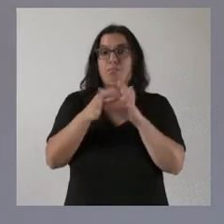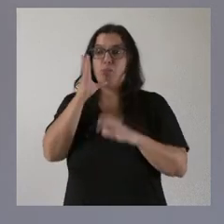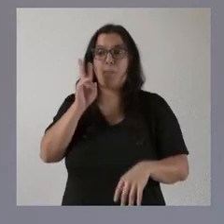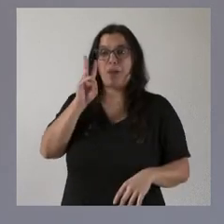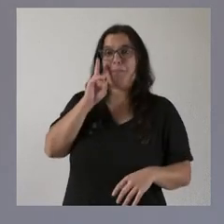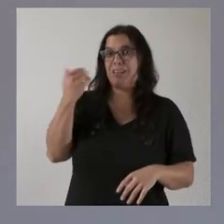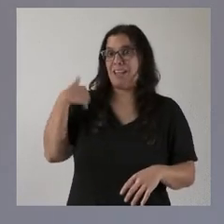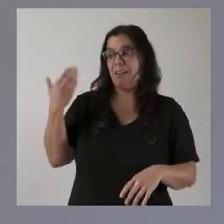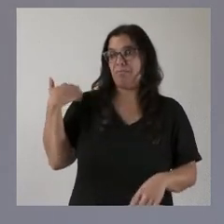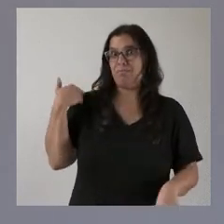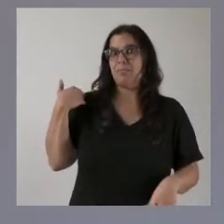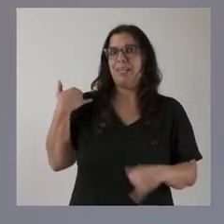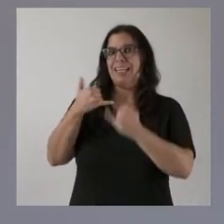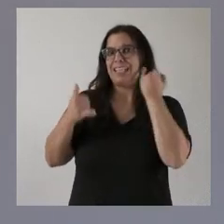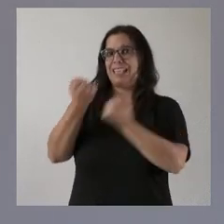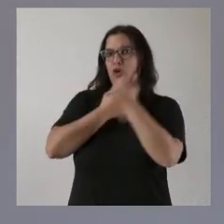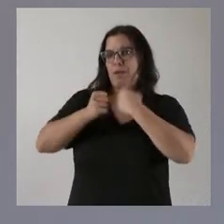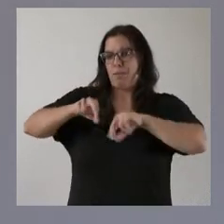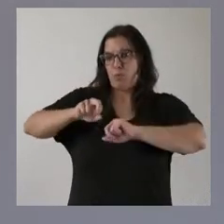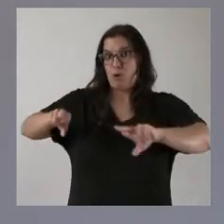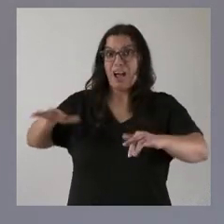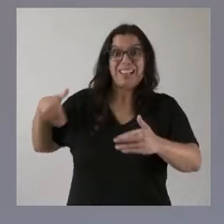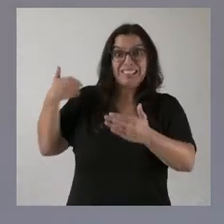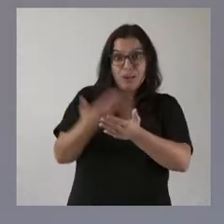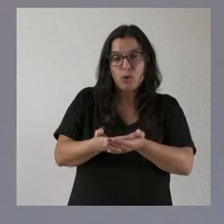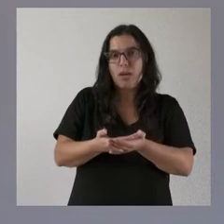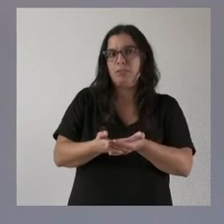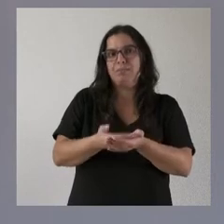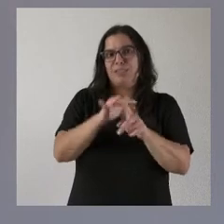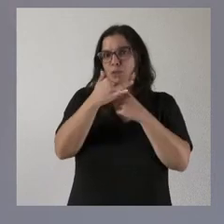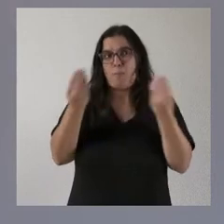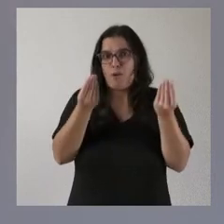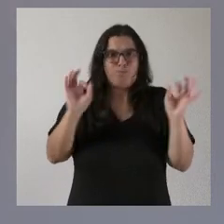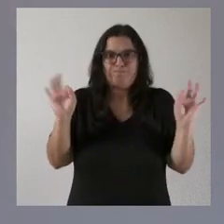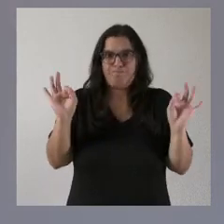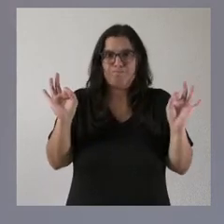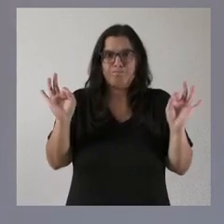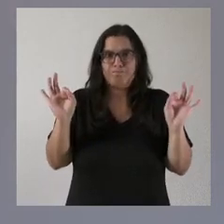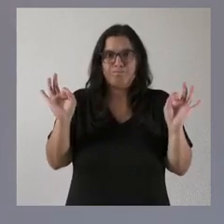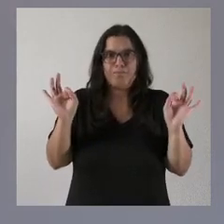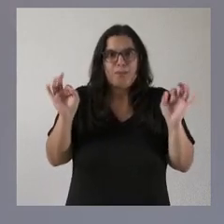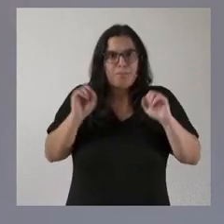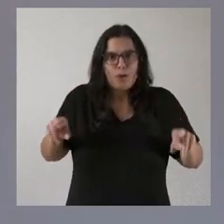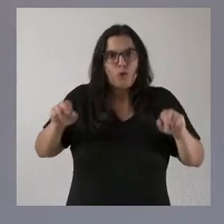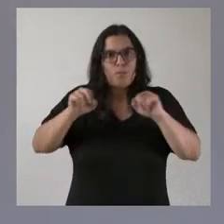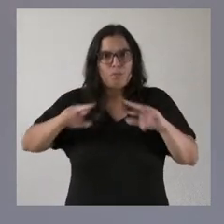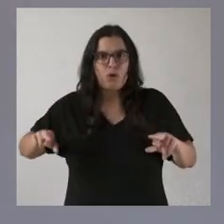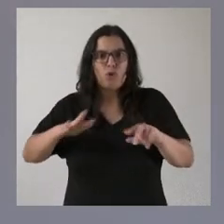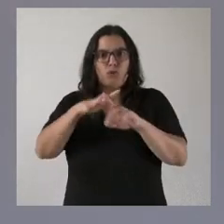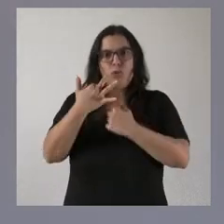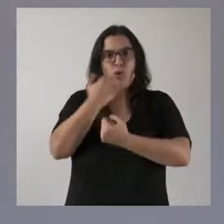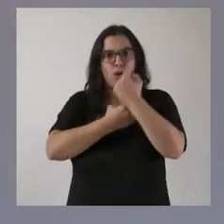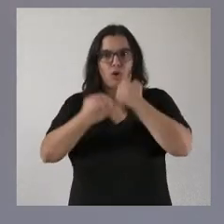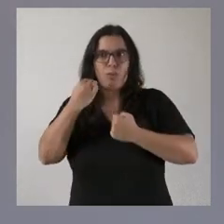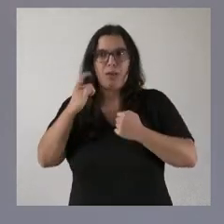crisis económica desde entonces acá las circunstancias generales no han mejorado el deterioro económico y de